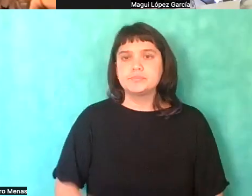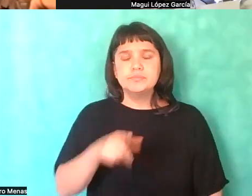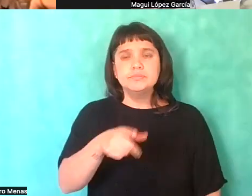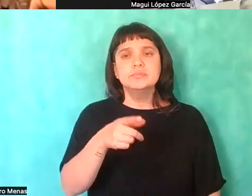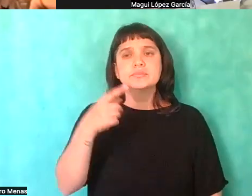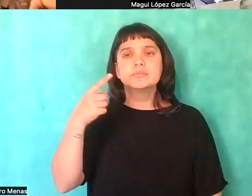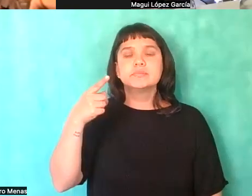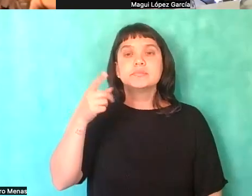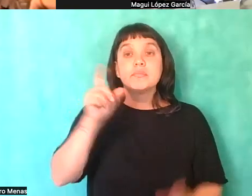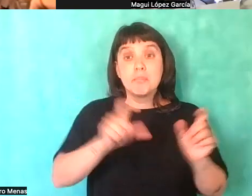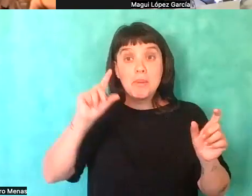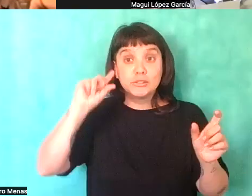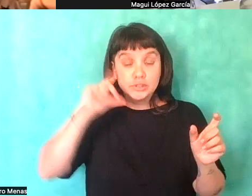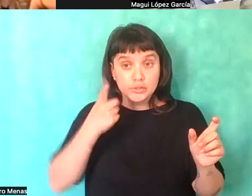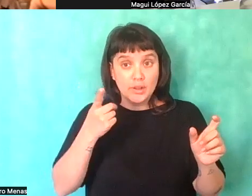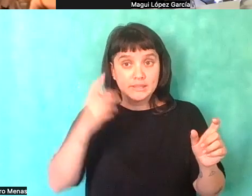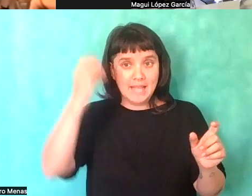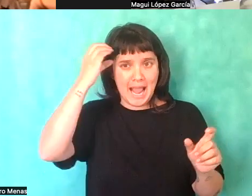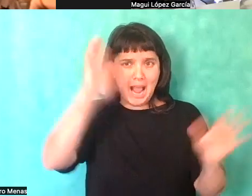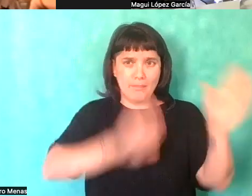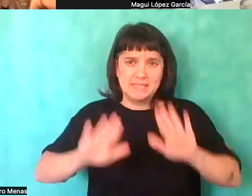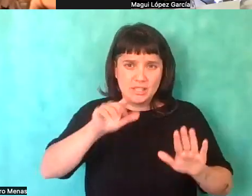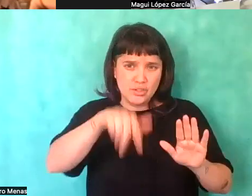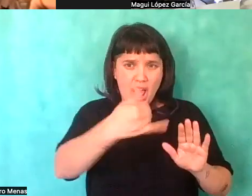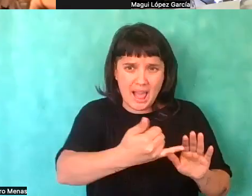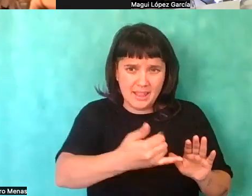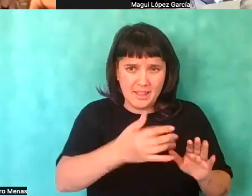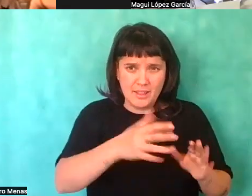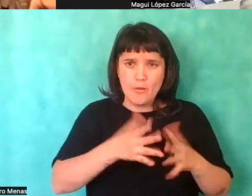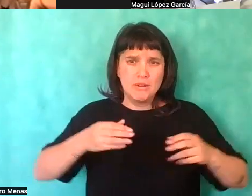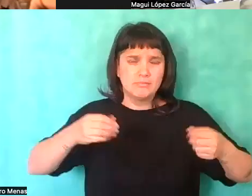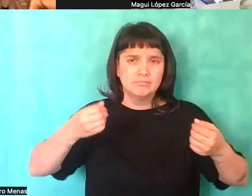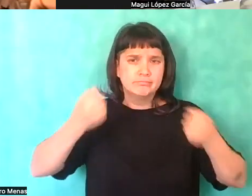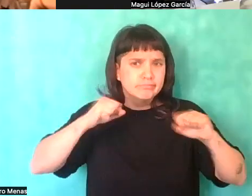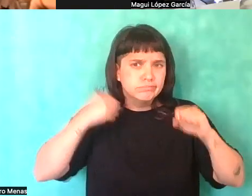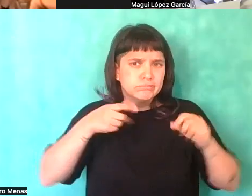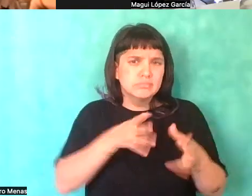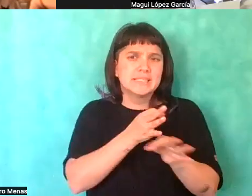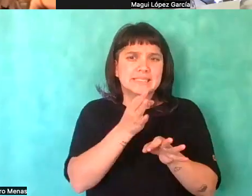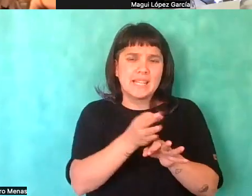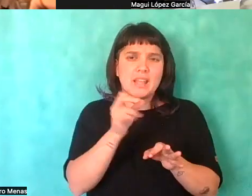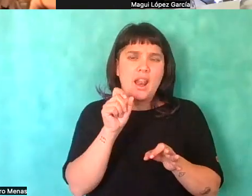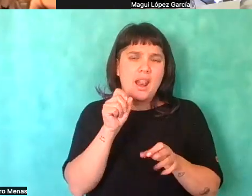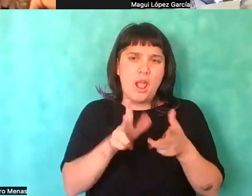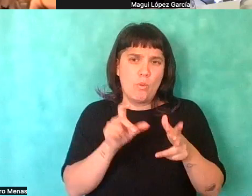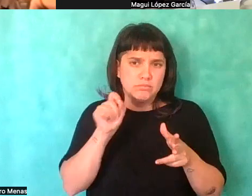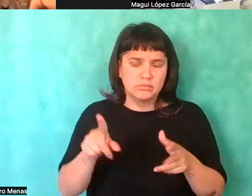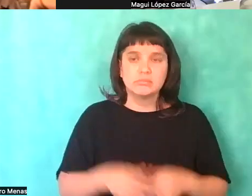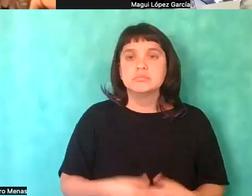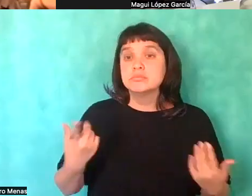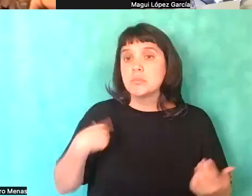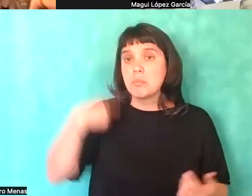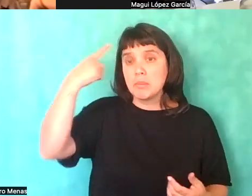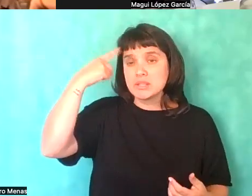capacitación, ¿sí? Que ya están entrenados y entrenadas para enseñar su propia lengua. también consideramos que la mejor manera de aprender es estar